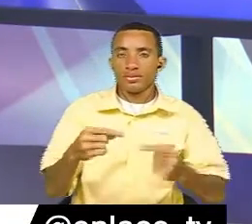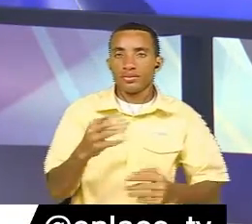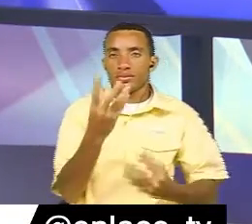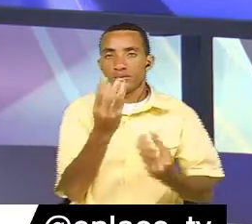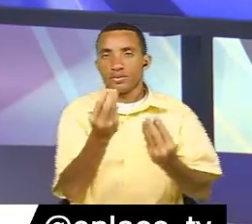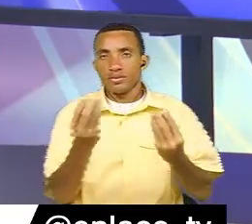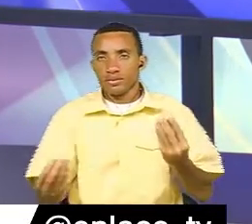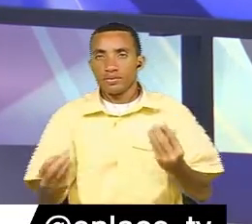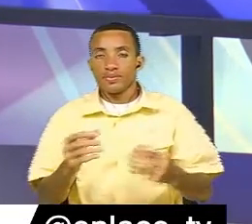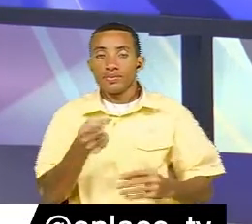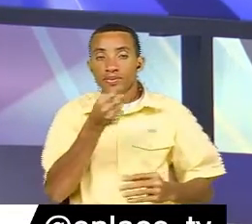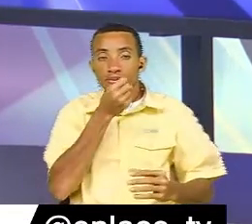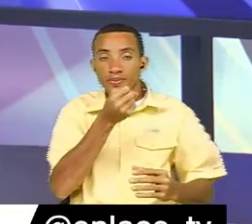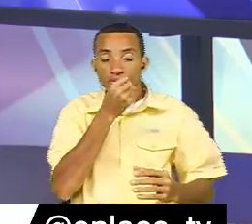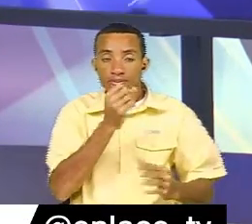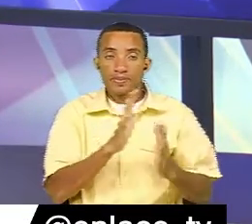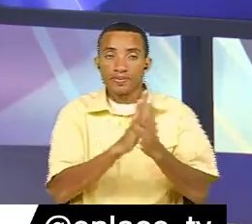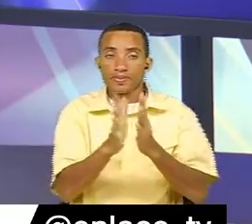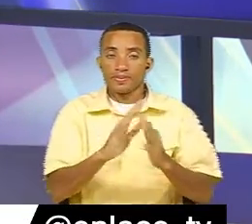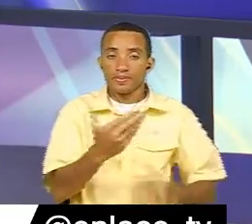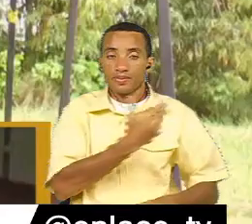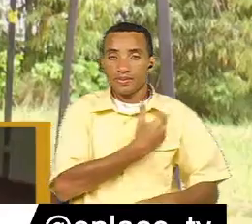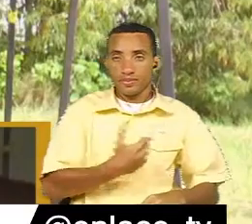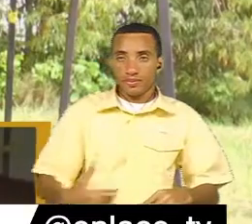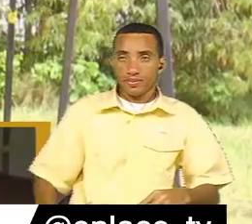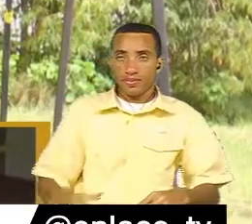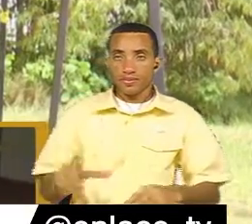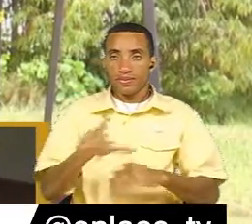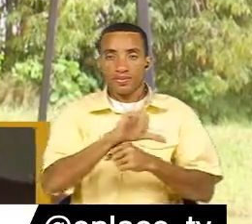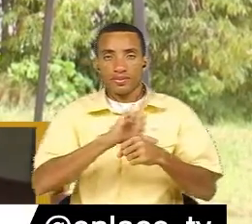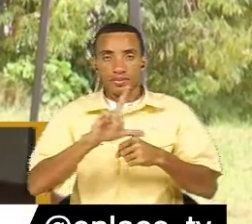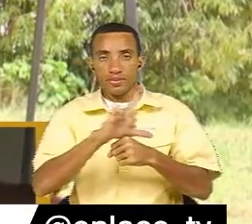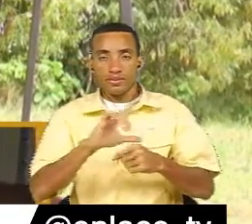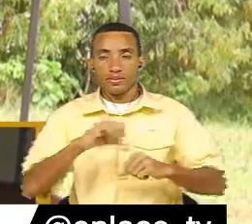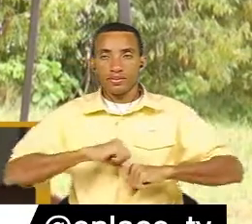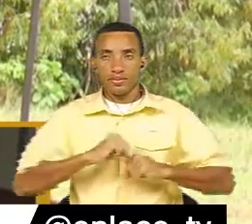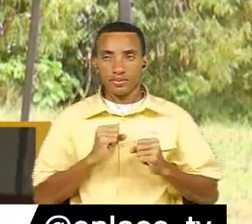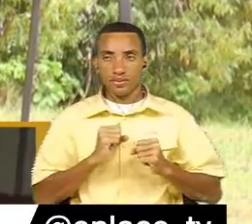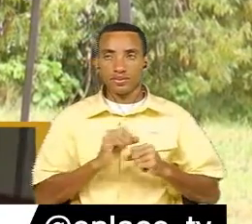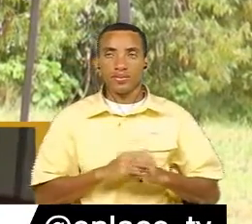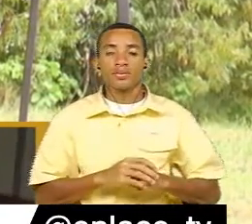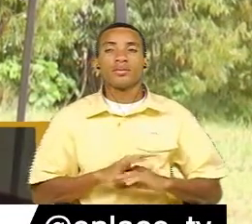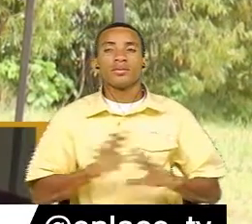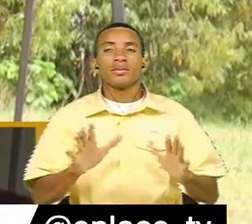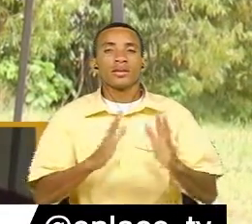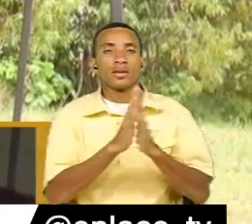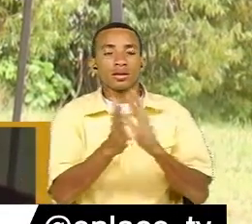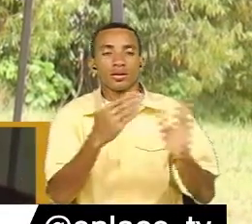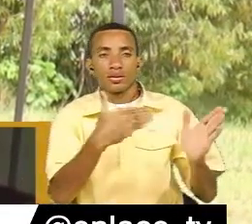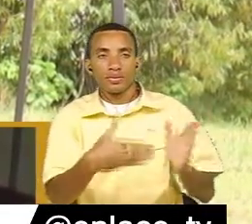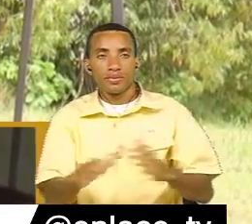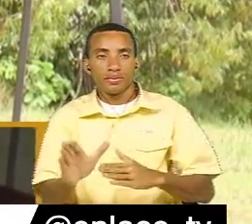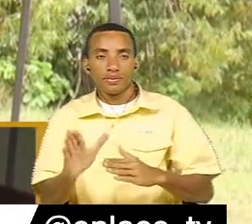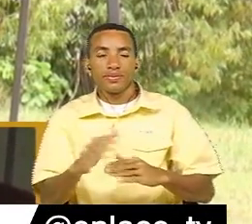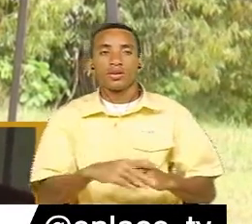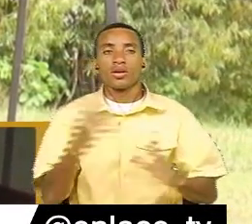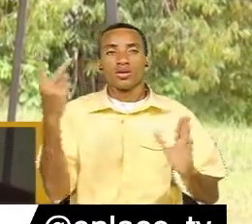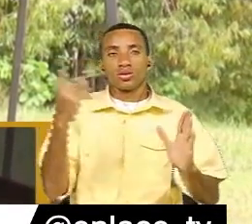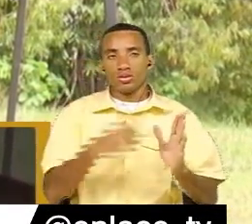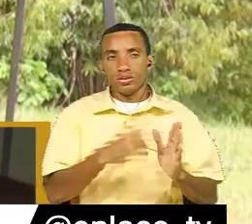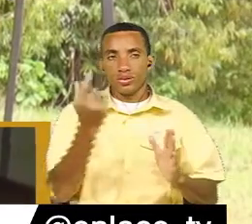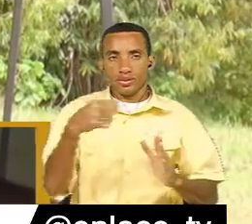Noticias dialogó con la presidenta de la Liga de Bogotá. La expectativa es ya darle cumplimiento al plan de acción 2016 en el marco pues